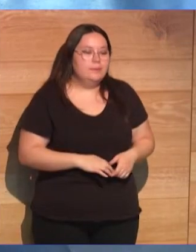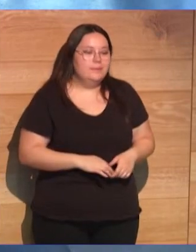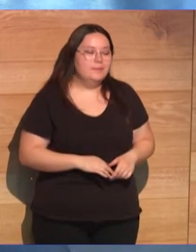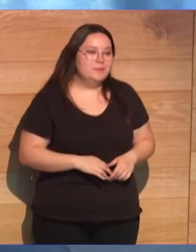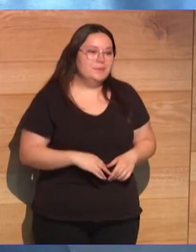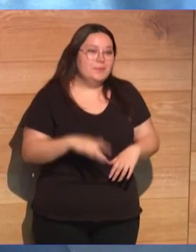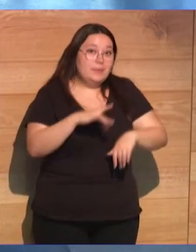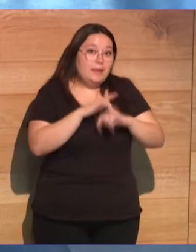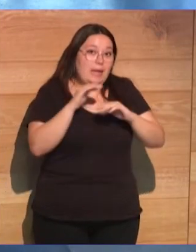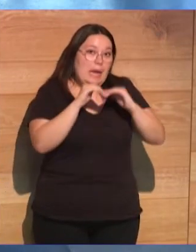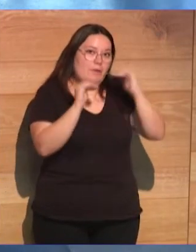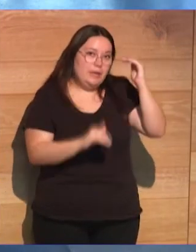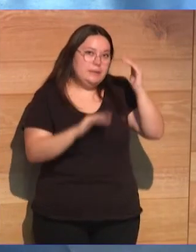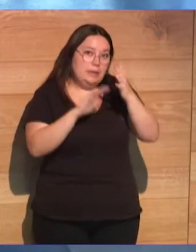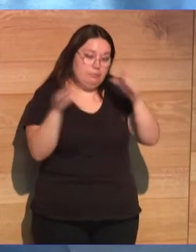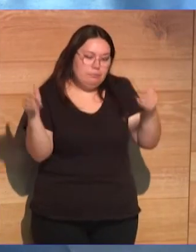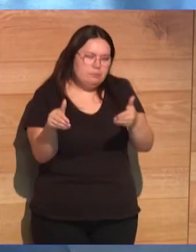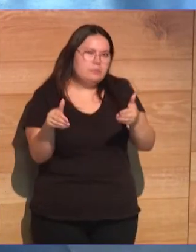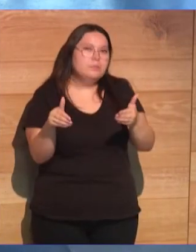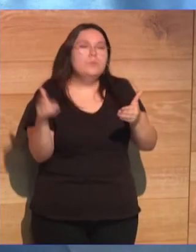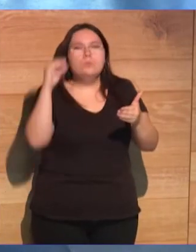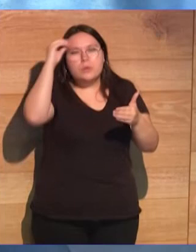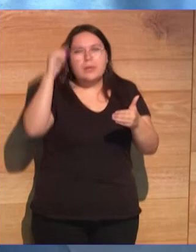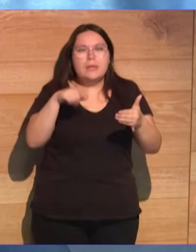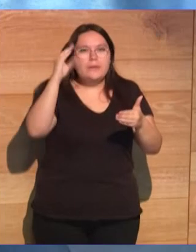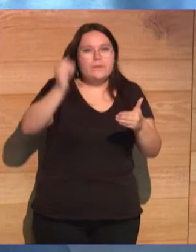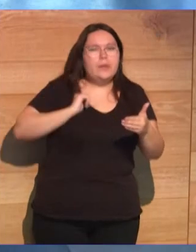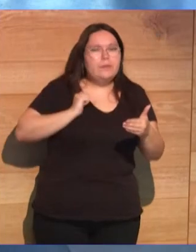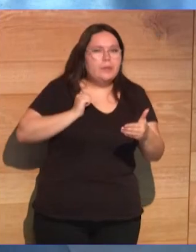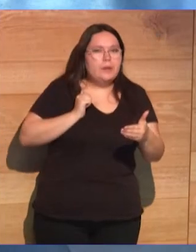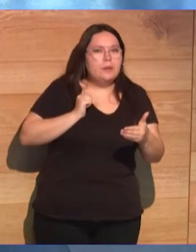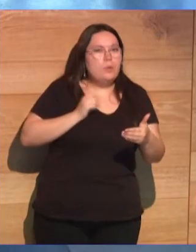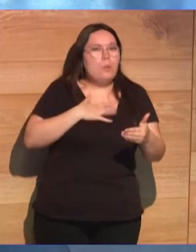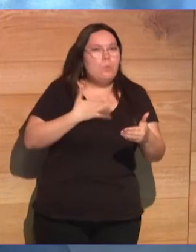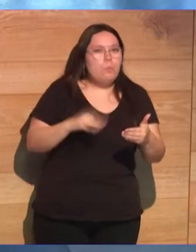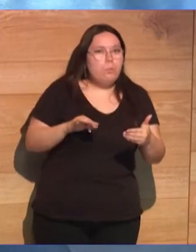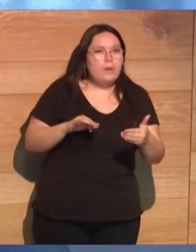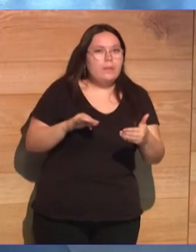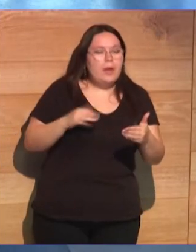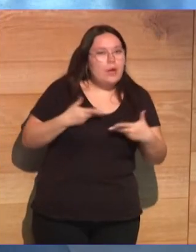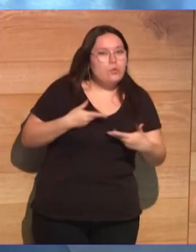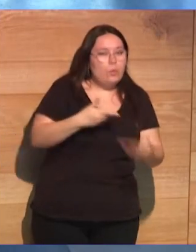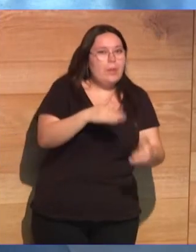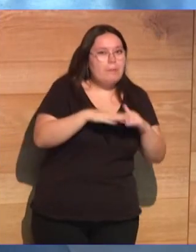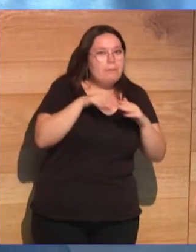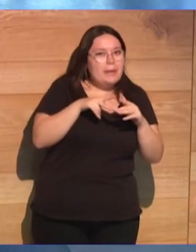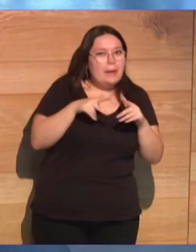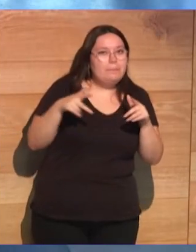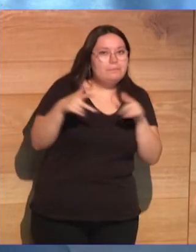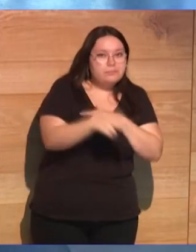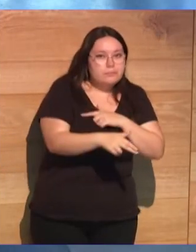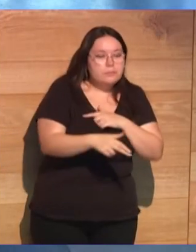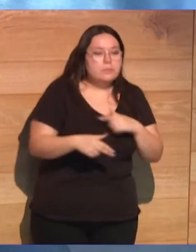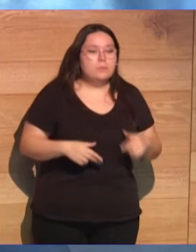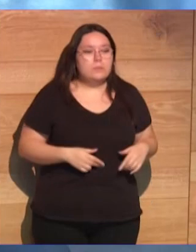brecha digital, entonces, ¿vosotros creéis que verdaderamente la inteligencia artificial puede ayudar a mitigarla y, entre otras cosas,